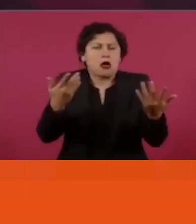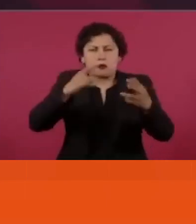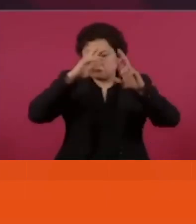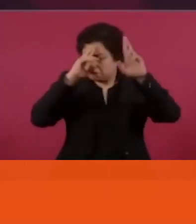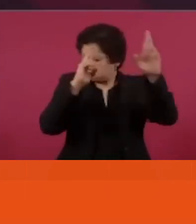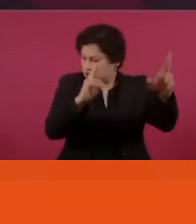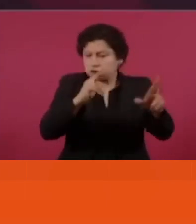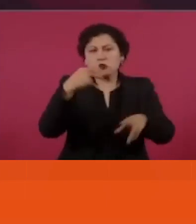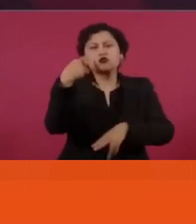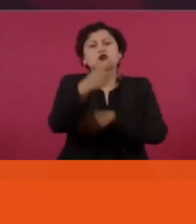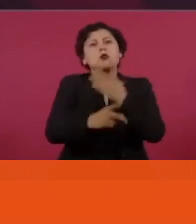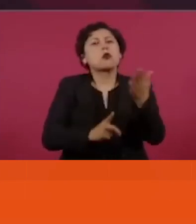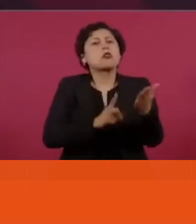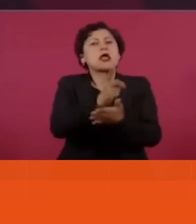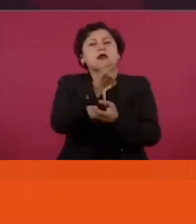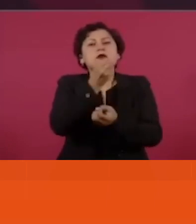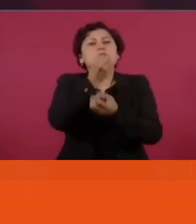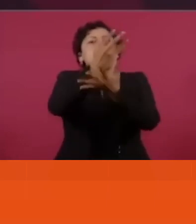No,